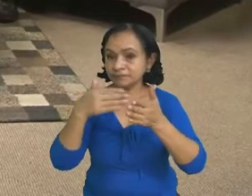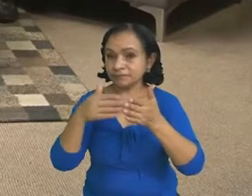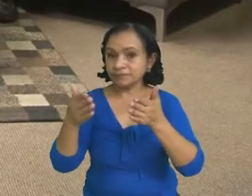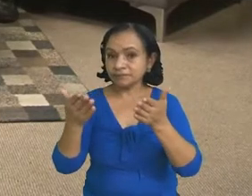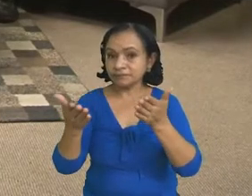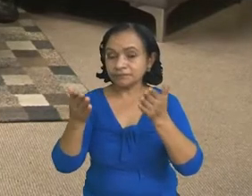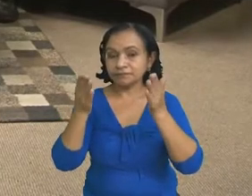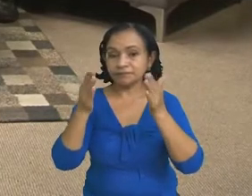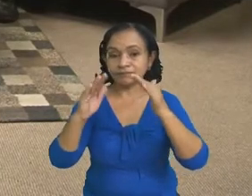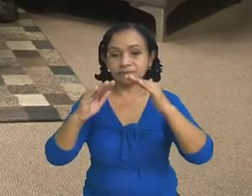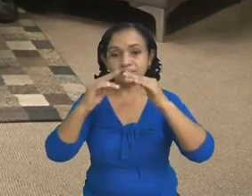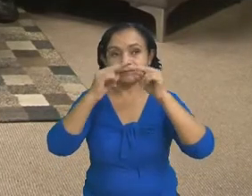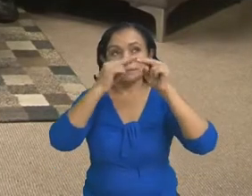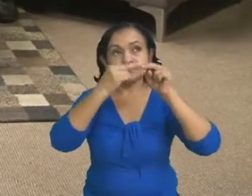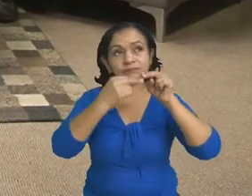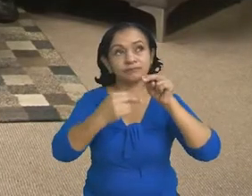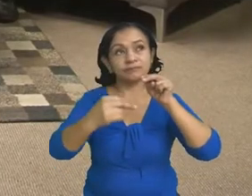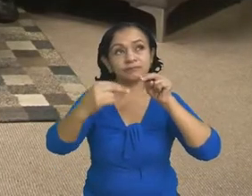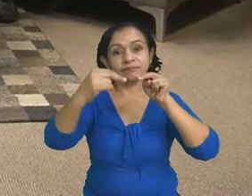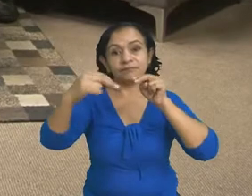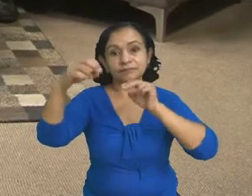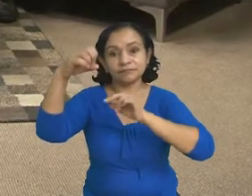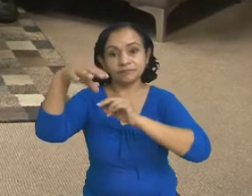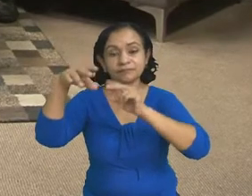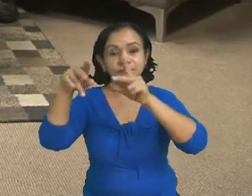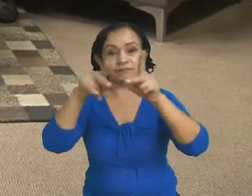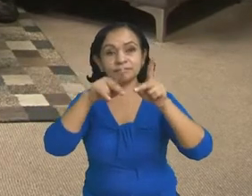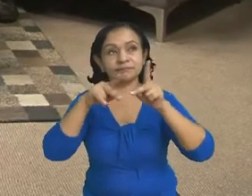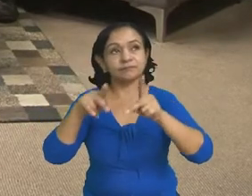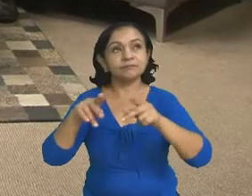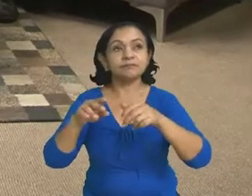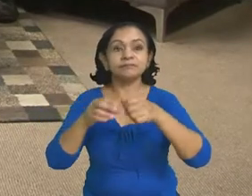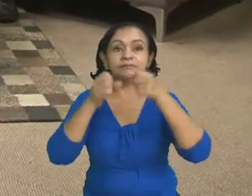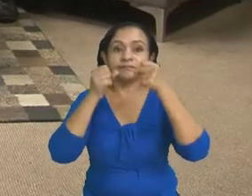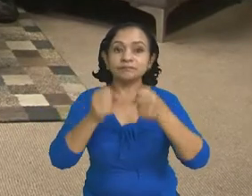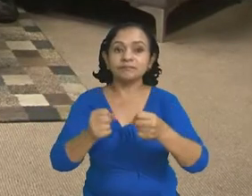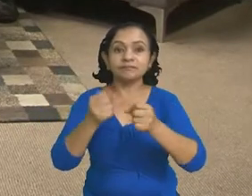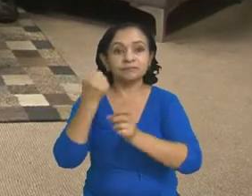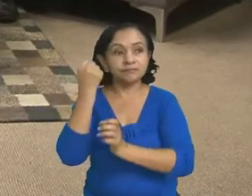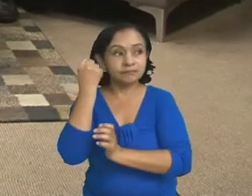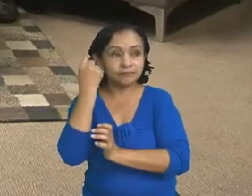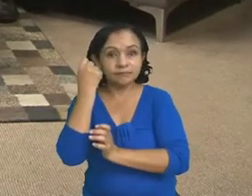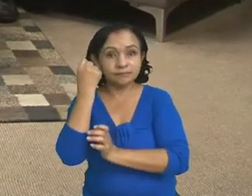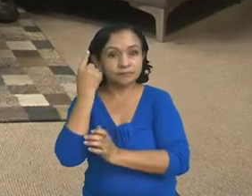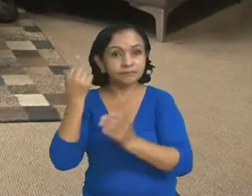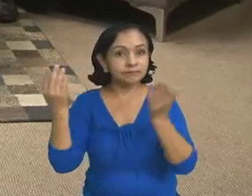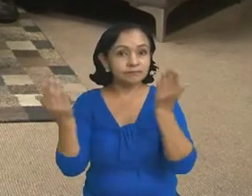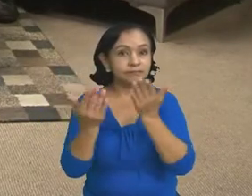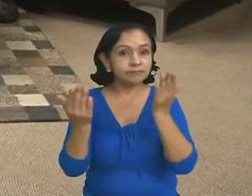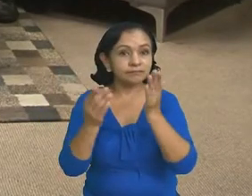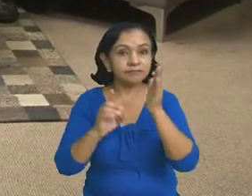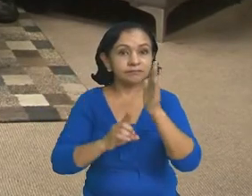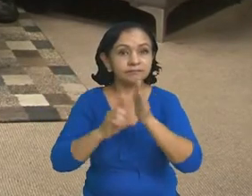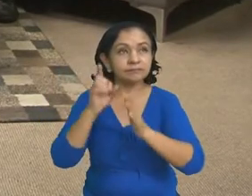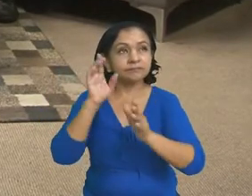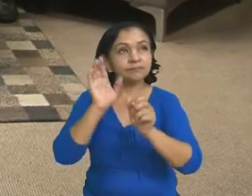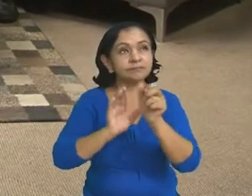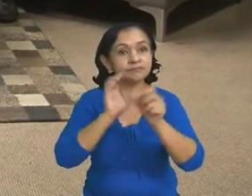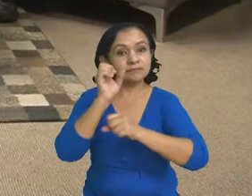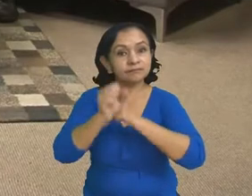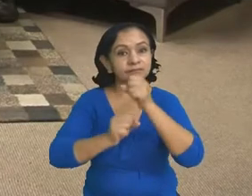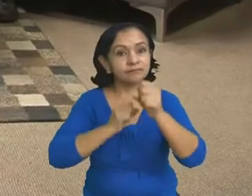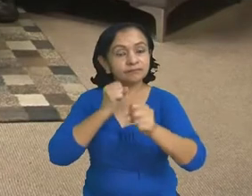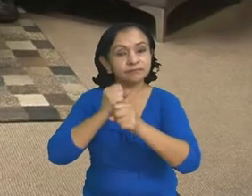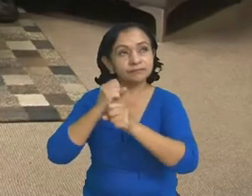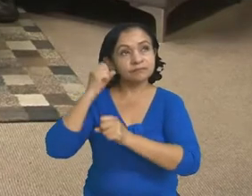el servicio de energía eléctrica a la población. Compañero, entender cómo se avanza, porque cada año hay una